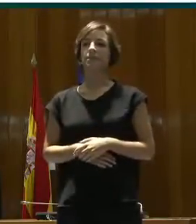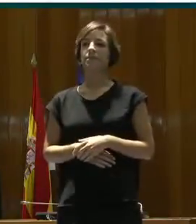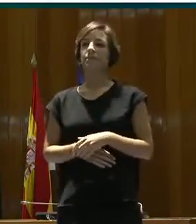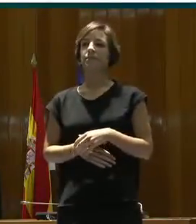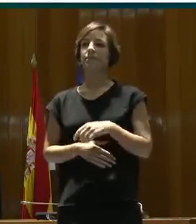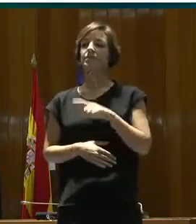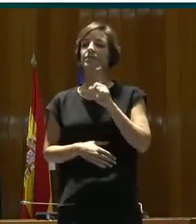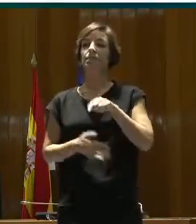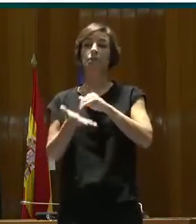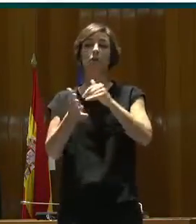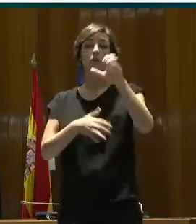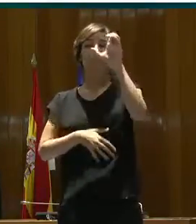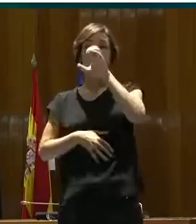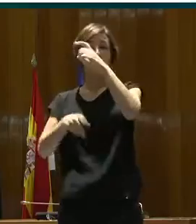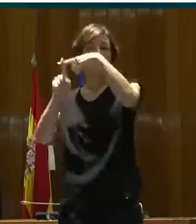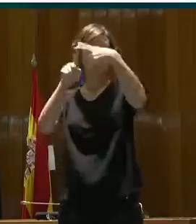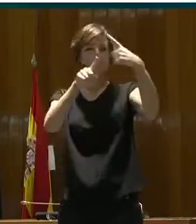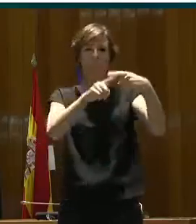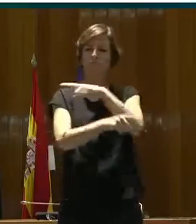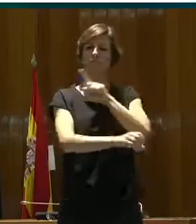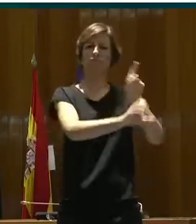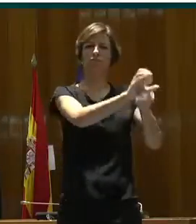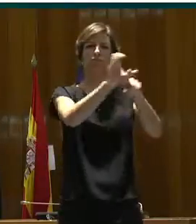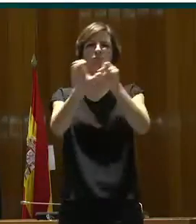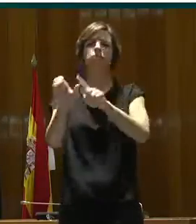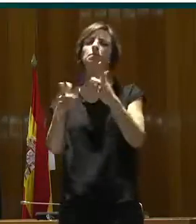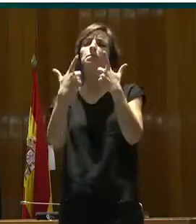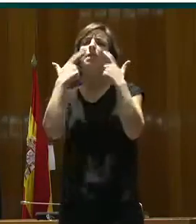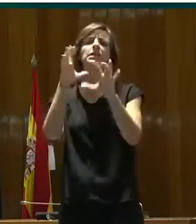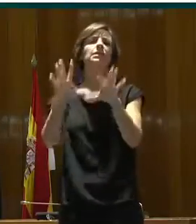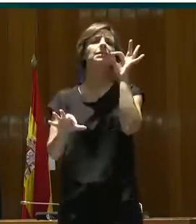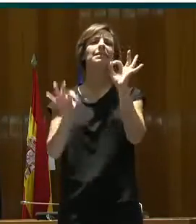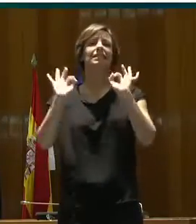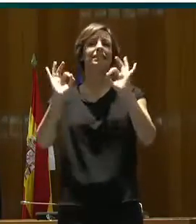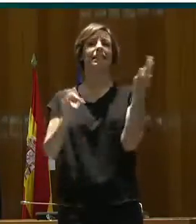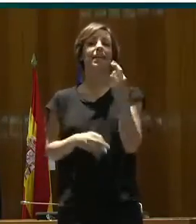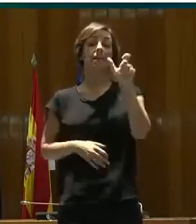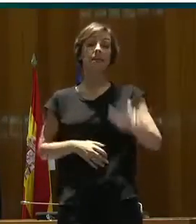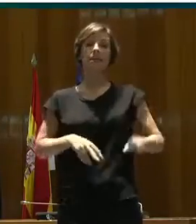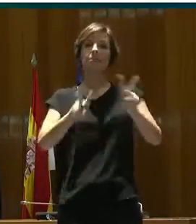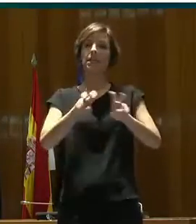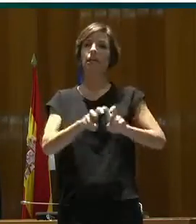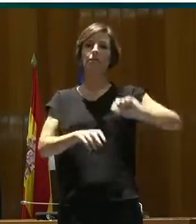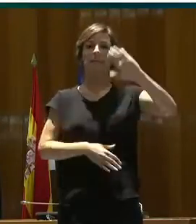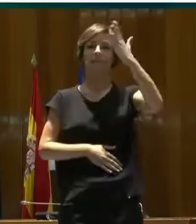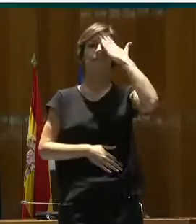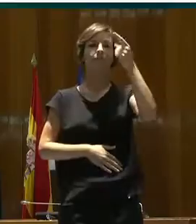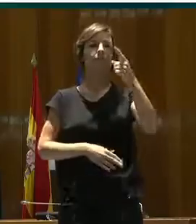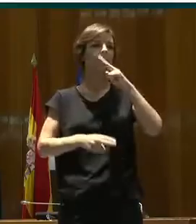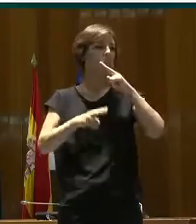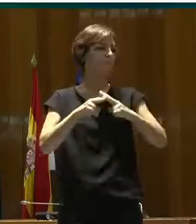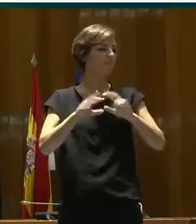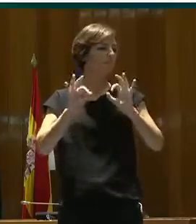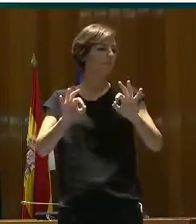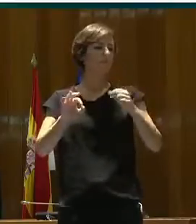proyectos científicos que ha liderado y donde ha participado, destaca especialmente que es el investigador principal de lo que llamamos una acción COST, que es